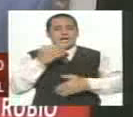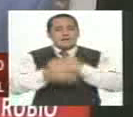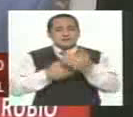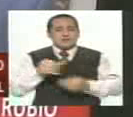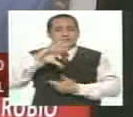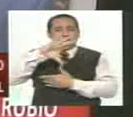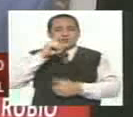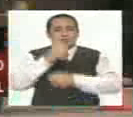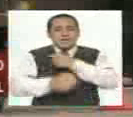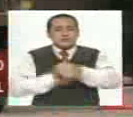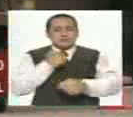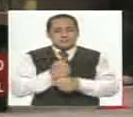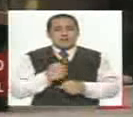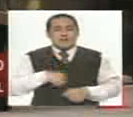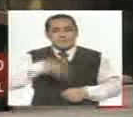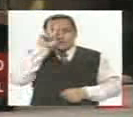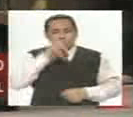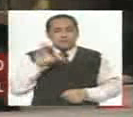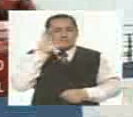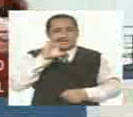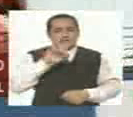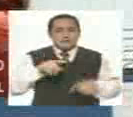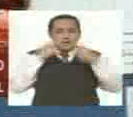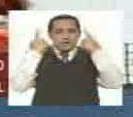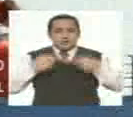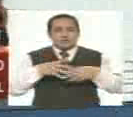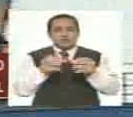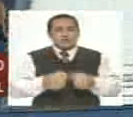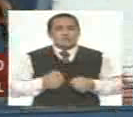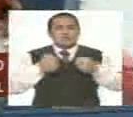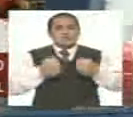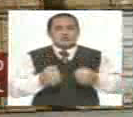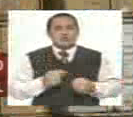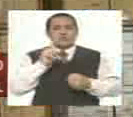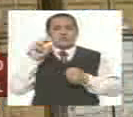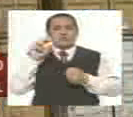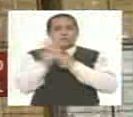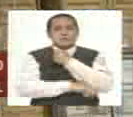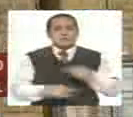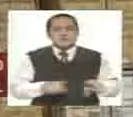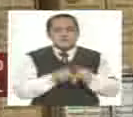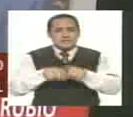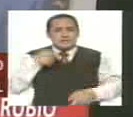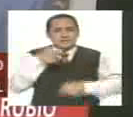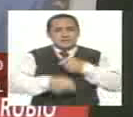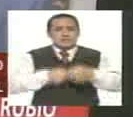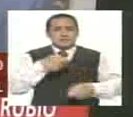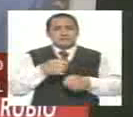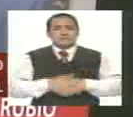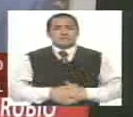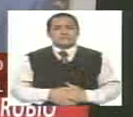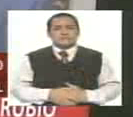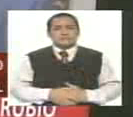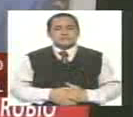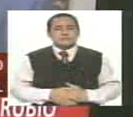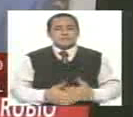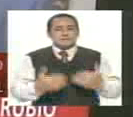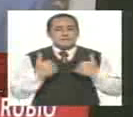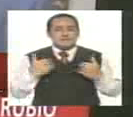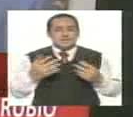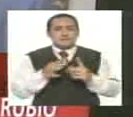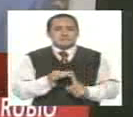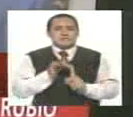el próximo año. El Perú buscará en este marco posicionarse como un país atractivo para la inversión. Vendrán los